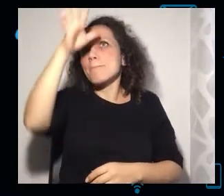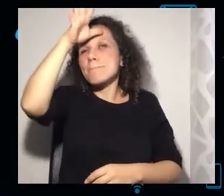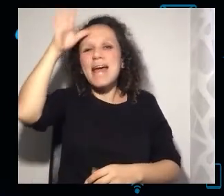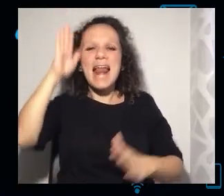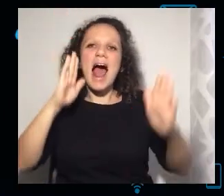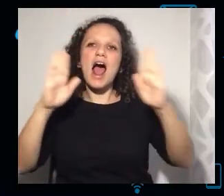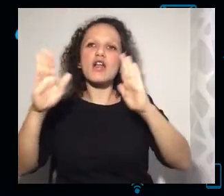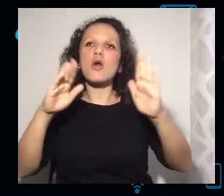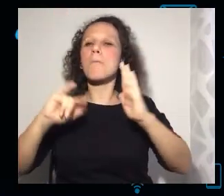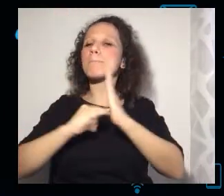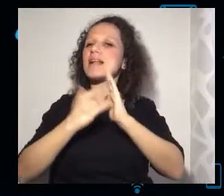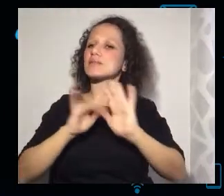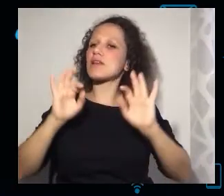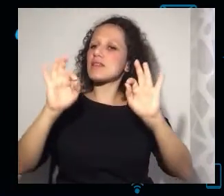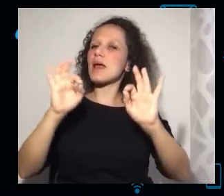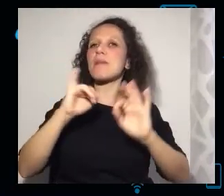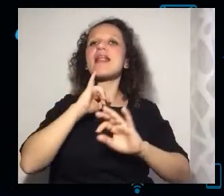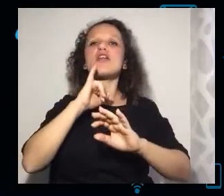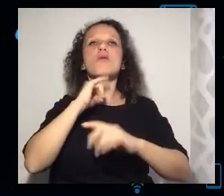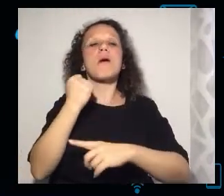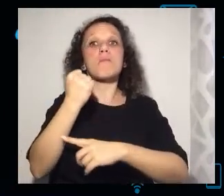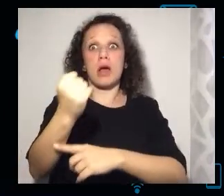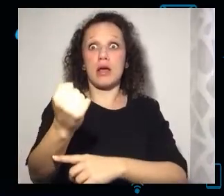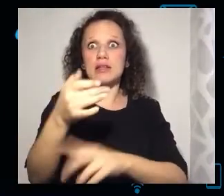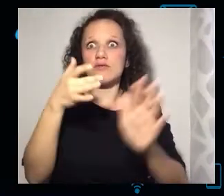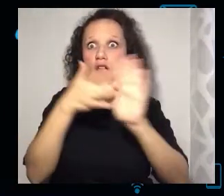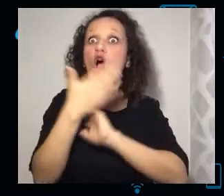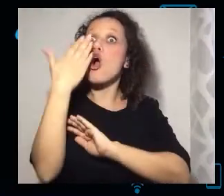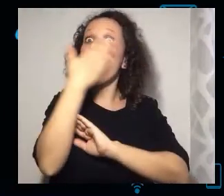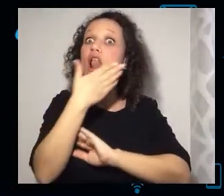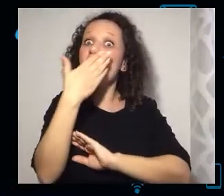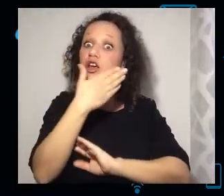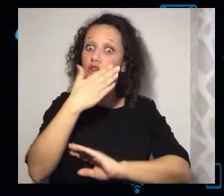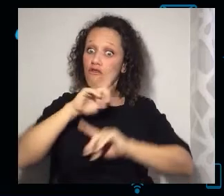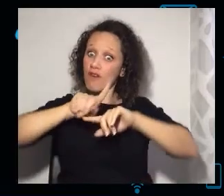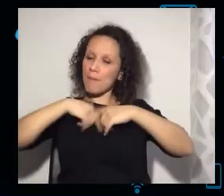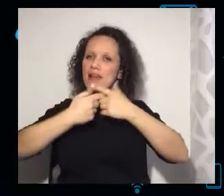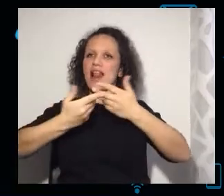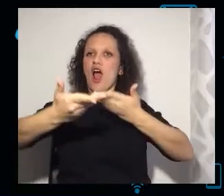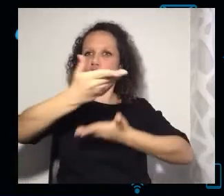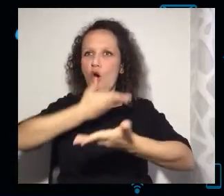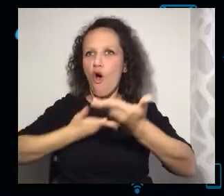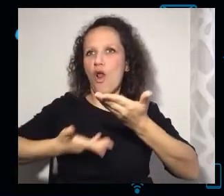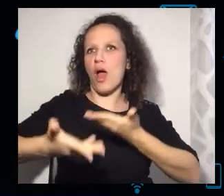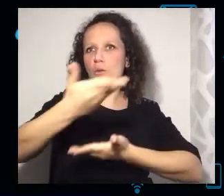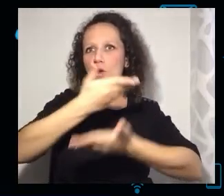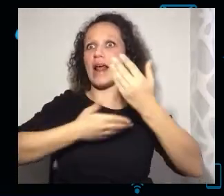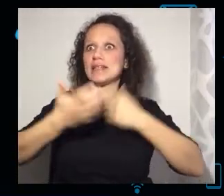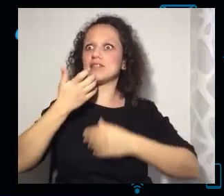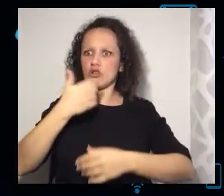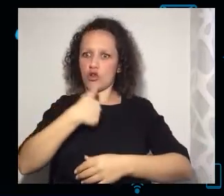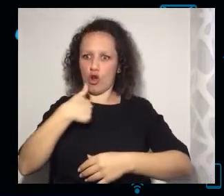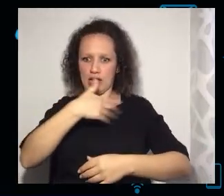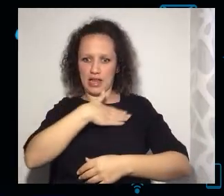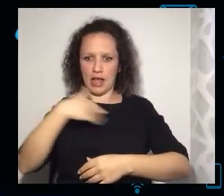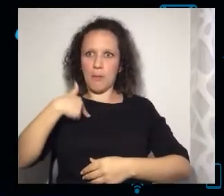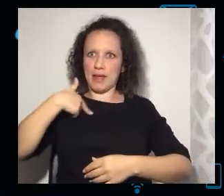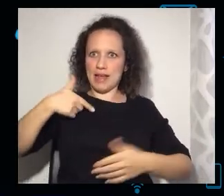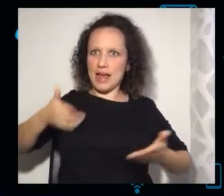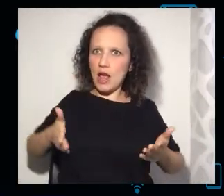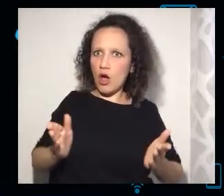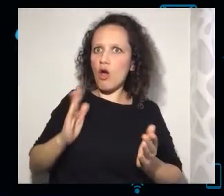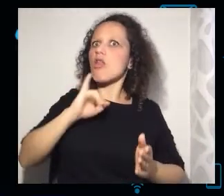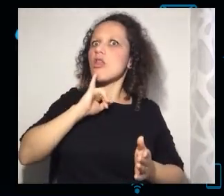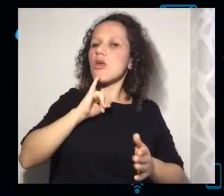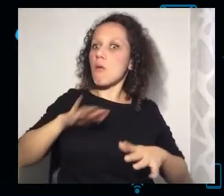es decir es un trabajo conjunto en el colegio me lleva hasta un sitio y yo tengo que hacer el esfuerzo si quiero que mis hijos se adquieran esa competencia